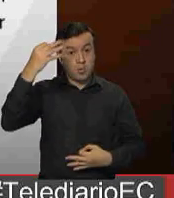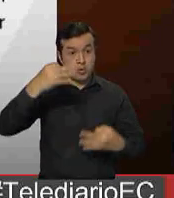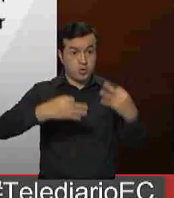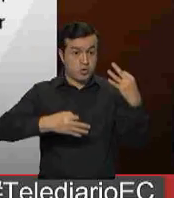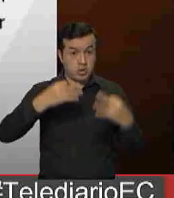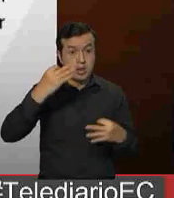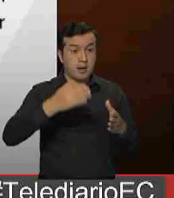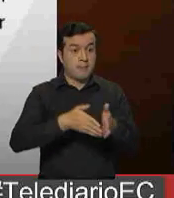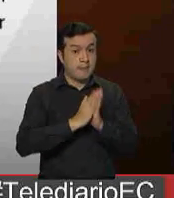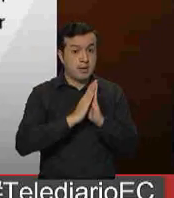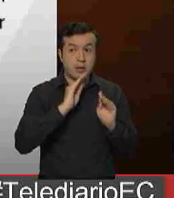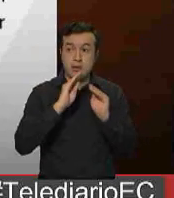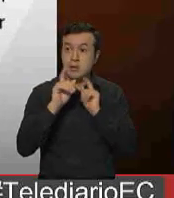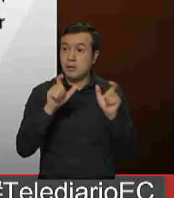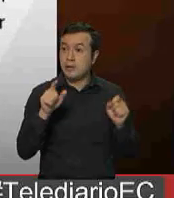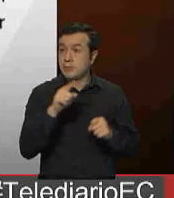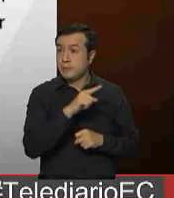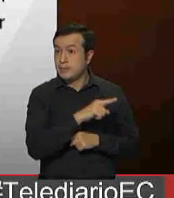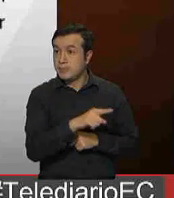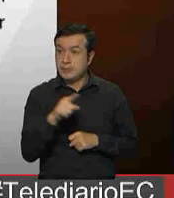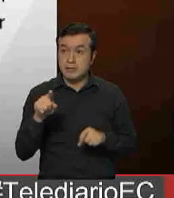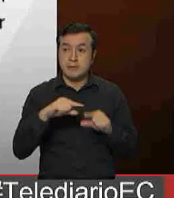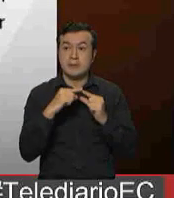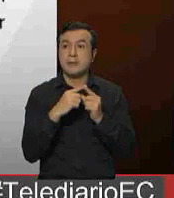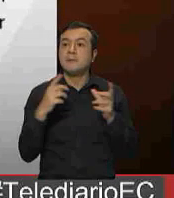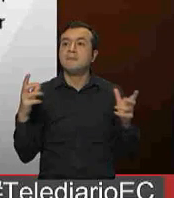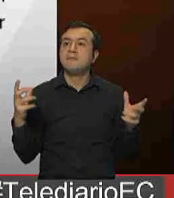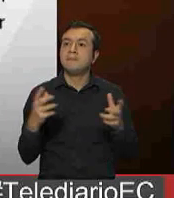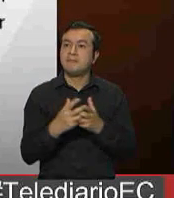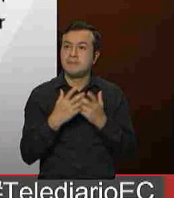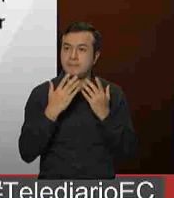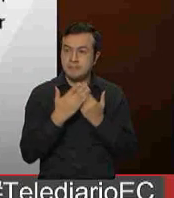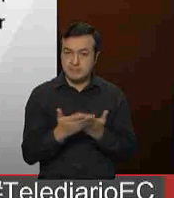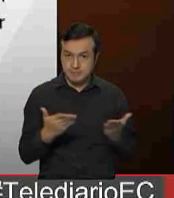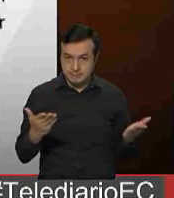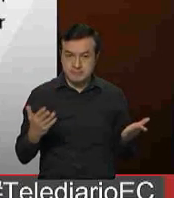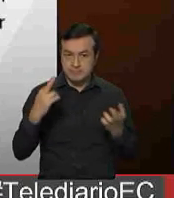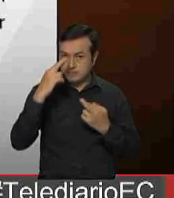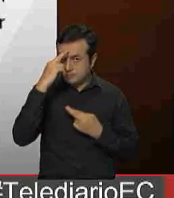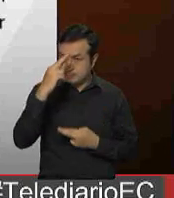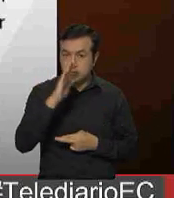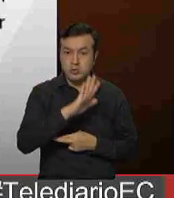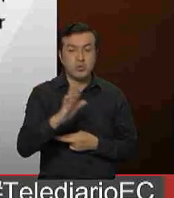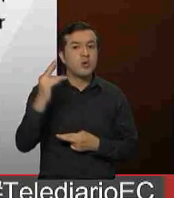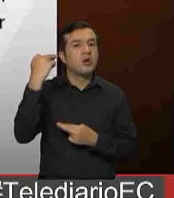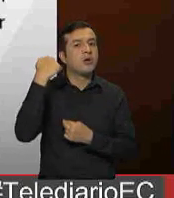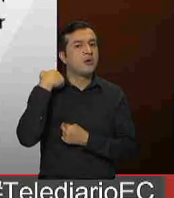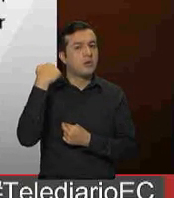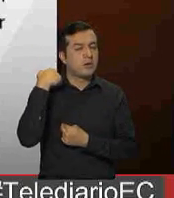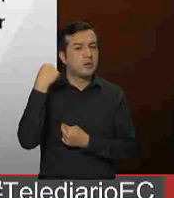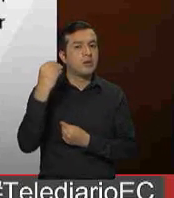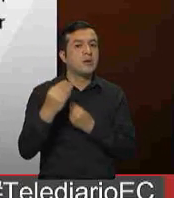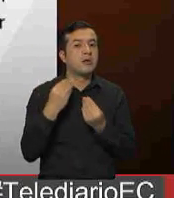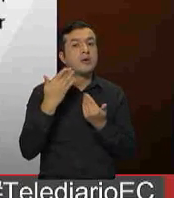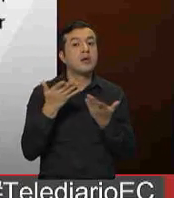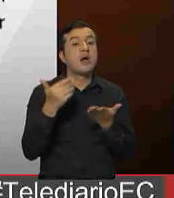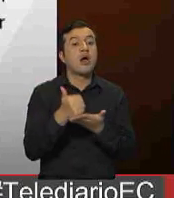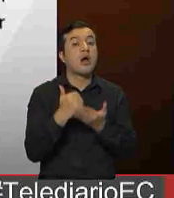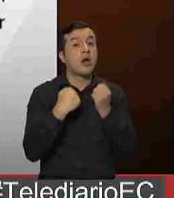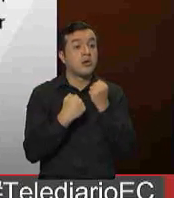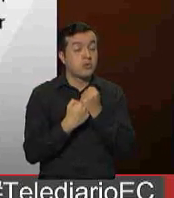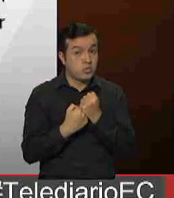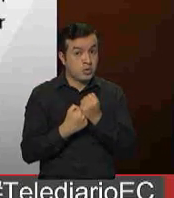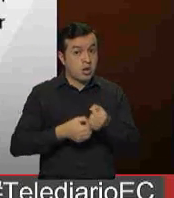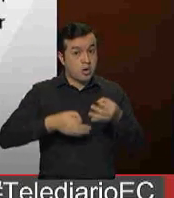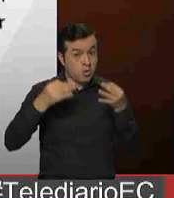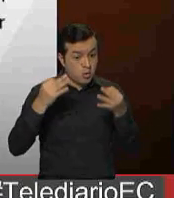los organismos que conforman la función judicial a actuar en el marco de sus competencias, lo que nos permitirá fortalecer el